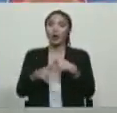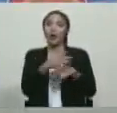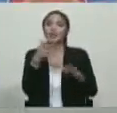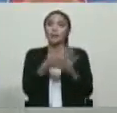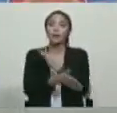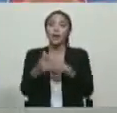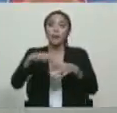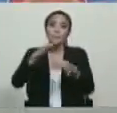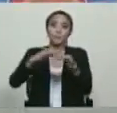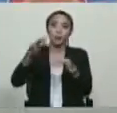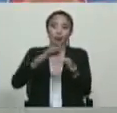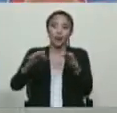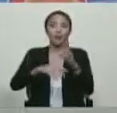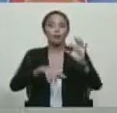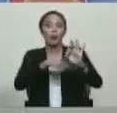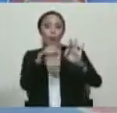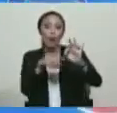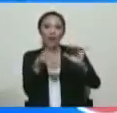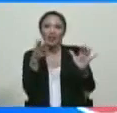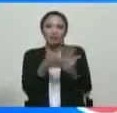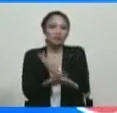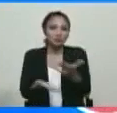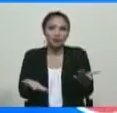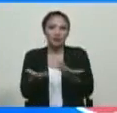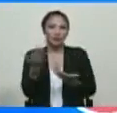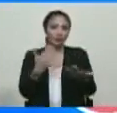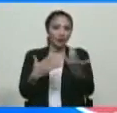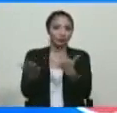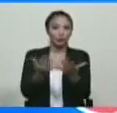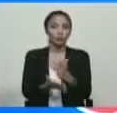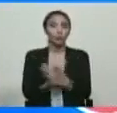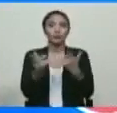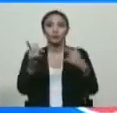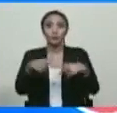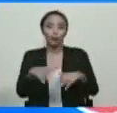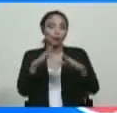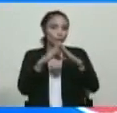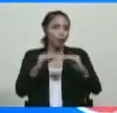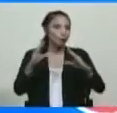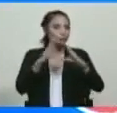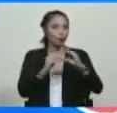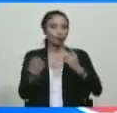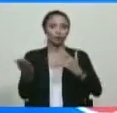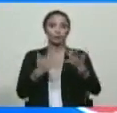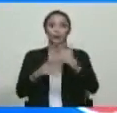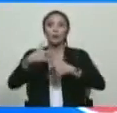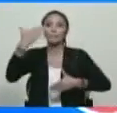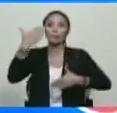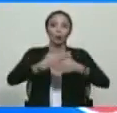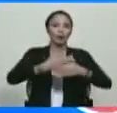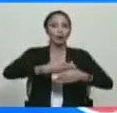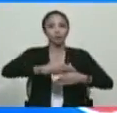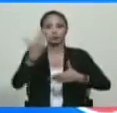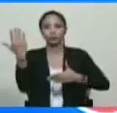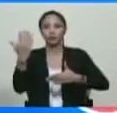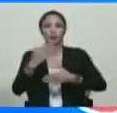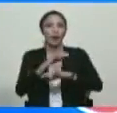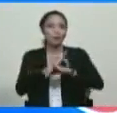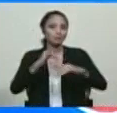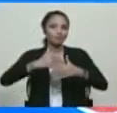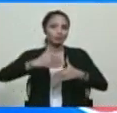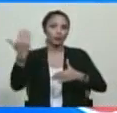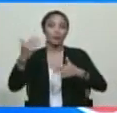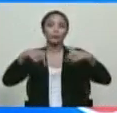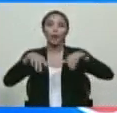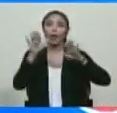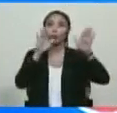criptomonedas, transformando el intercambio del sector turístico y rompiendo las barreras que el bloqueo nos ha pretendido imponer.